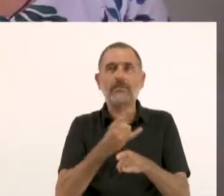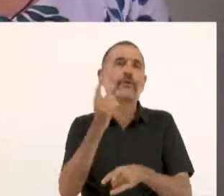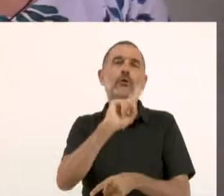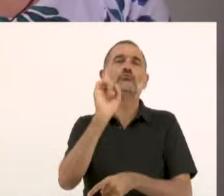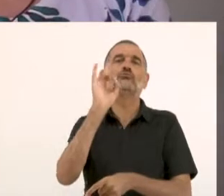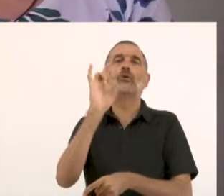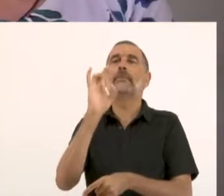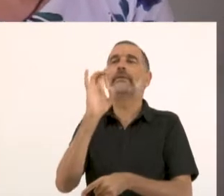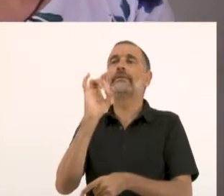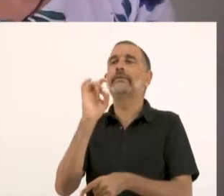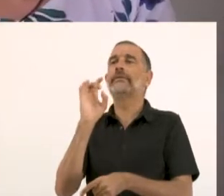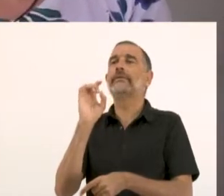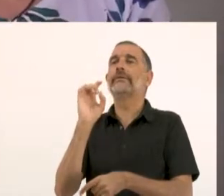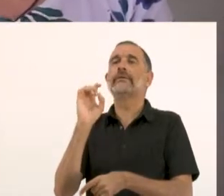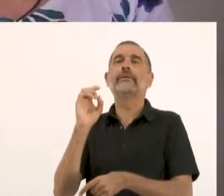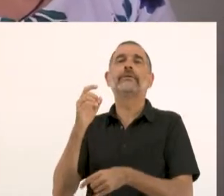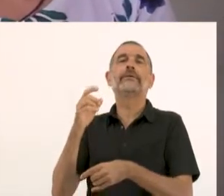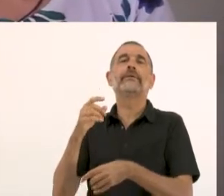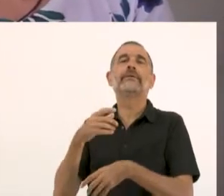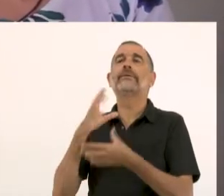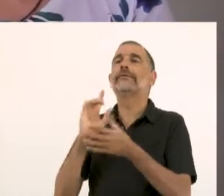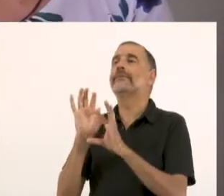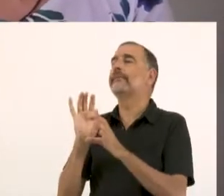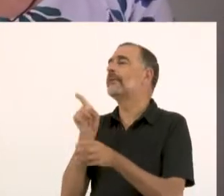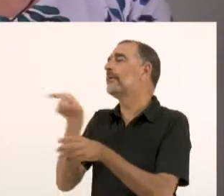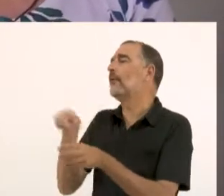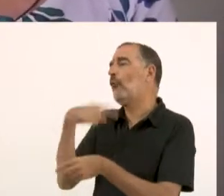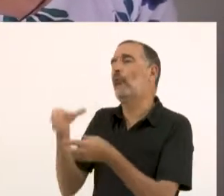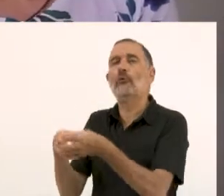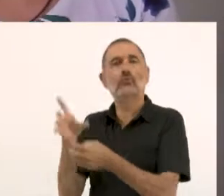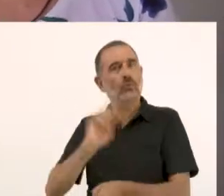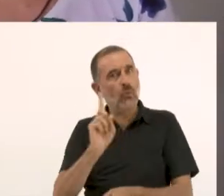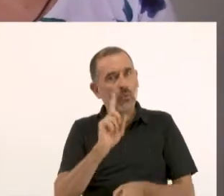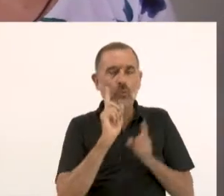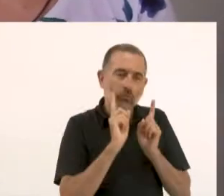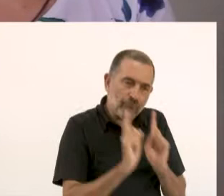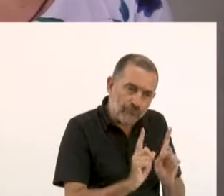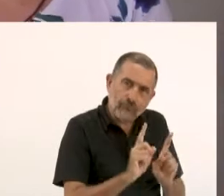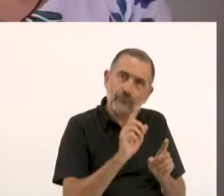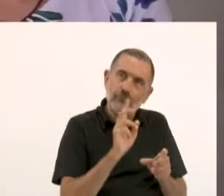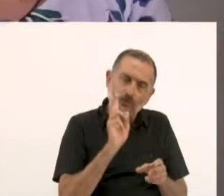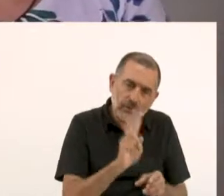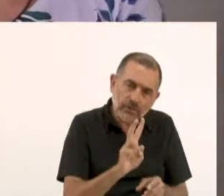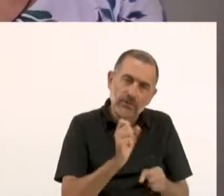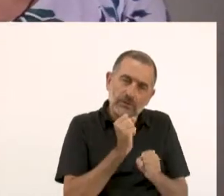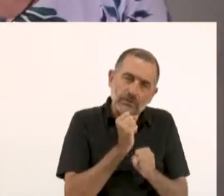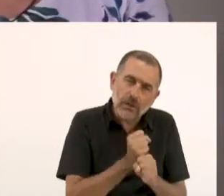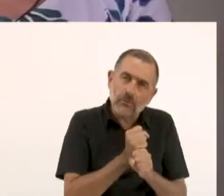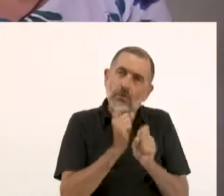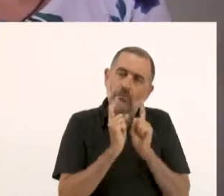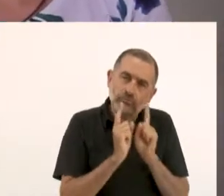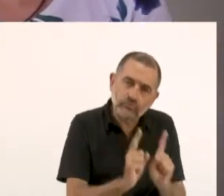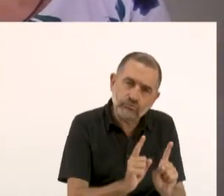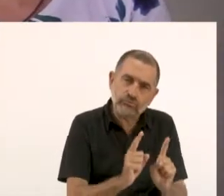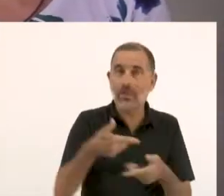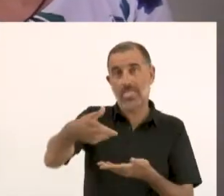para nosotros es muy importante. Porque ¿cómo nace nuestro trabajo? A partir de la demanda, ¿no? Y armar una agenda de